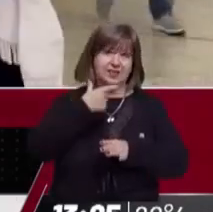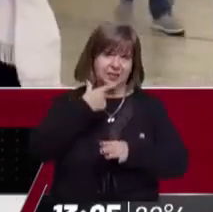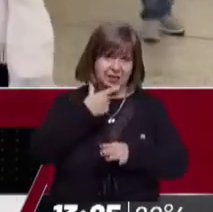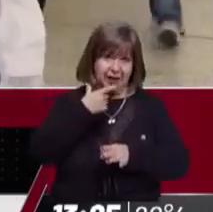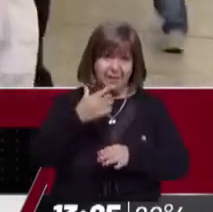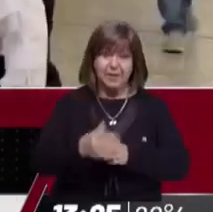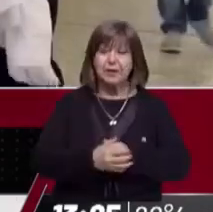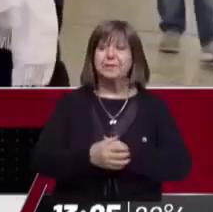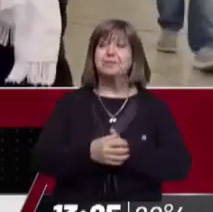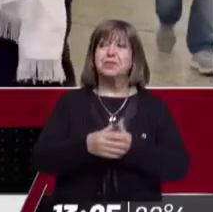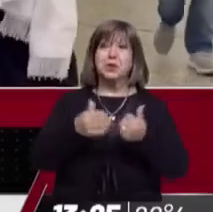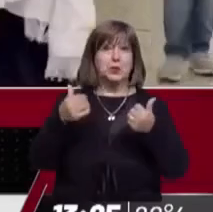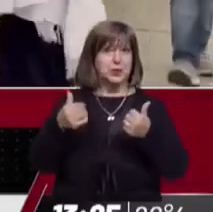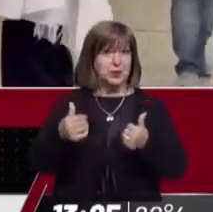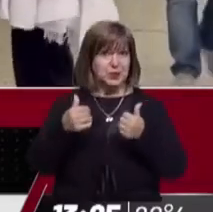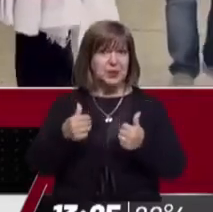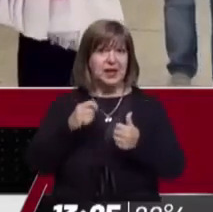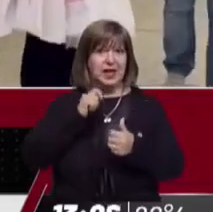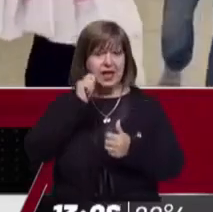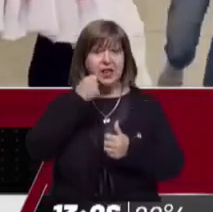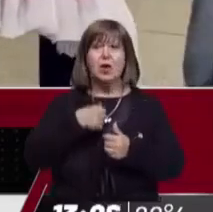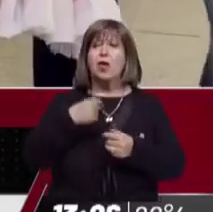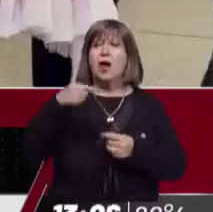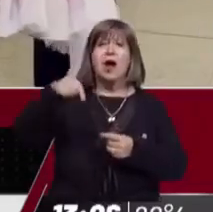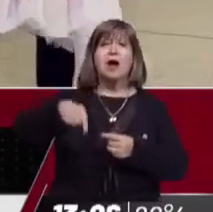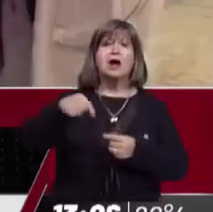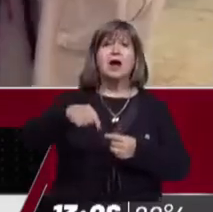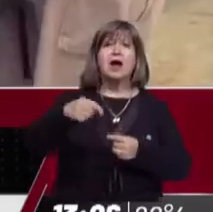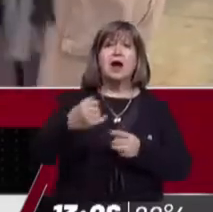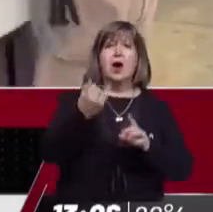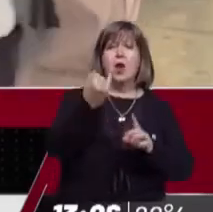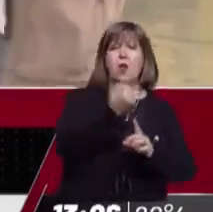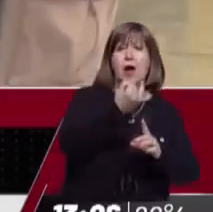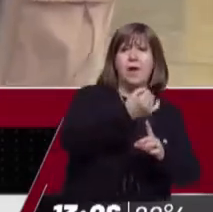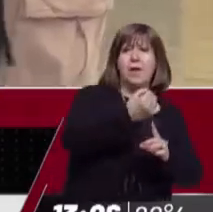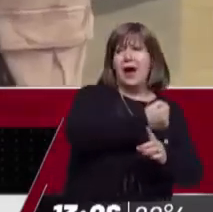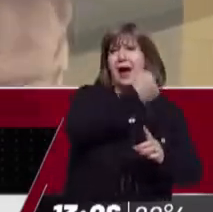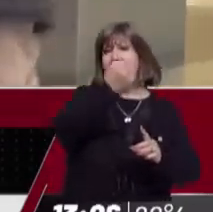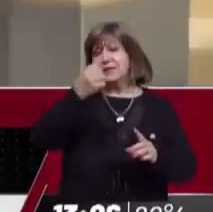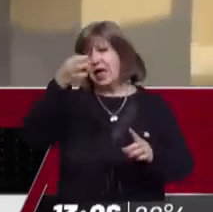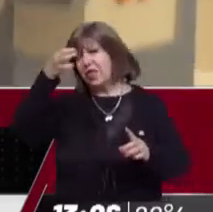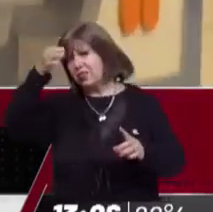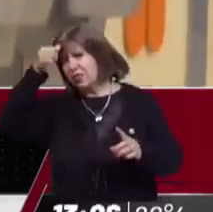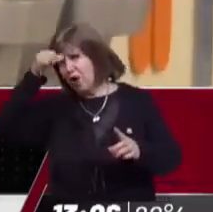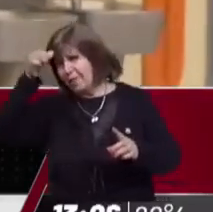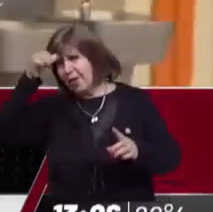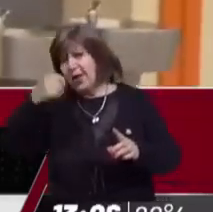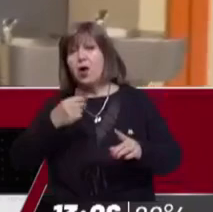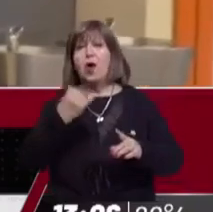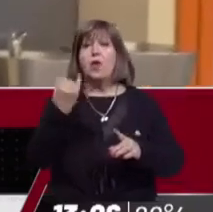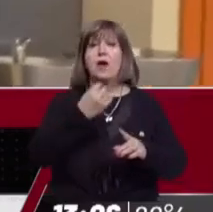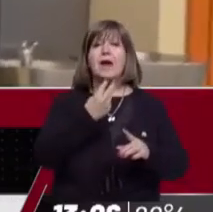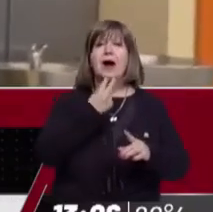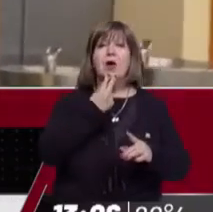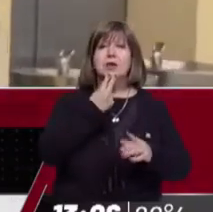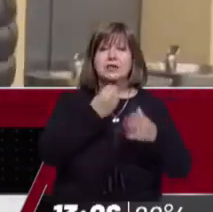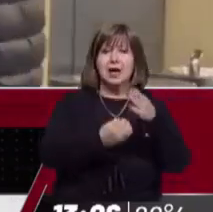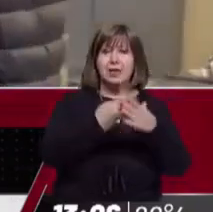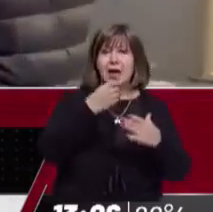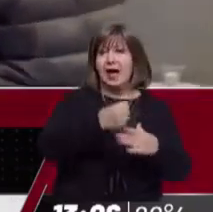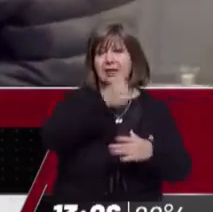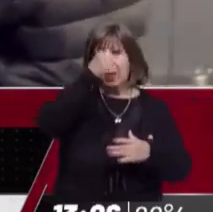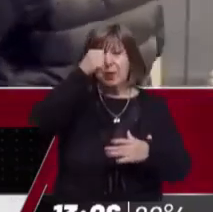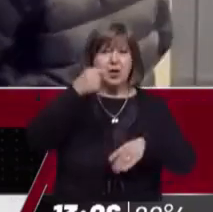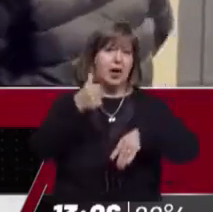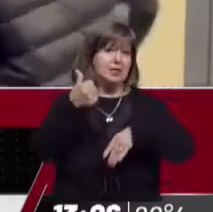invitar a mendocino y turista de jueves a domingo. ¿Arrancan mañana? Exactamente, a partir de las 11 de la mañana del jueves hasta el domingo a las 18